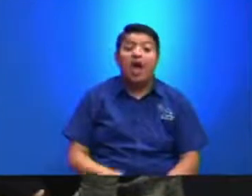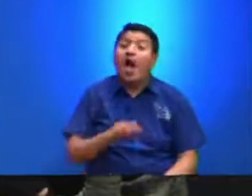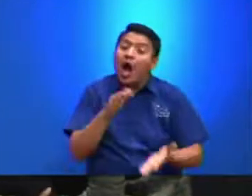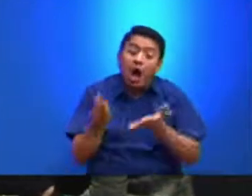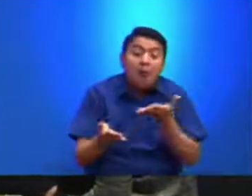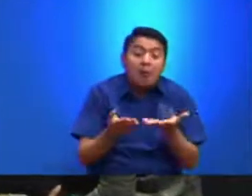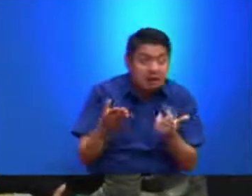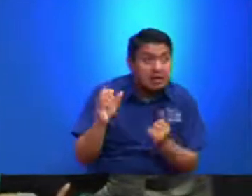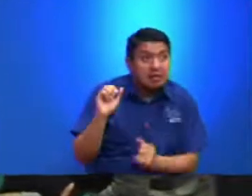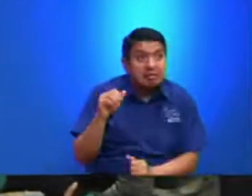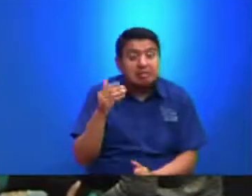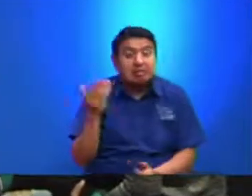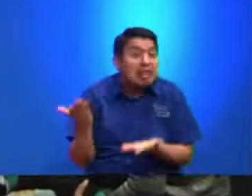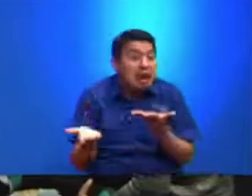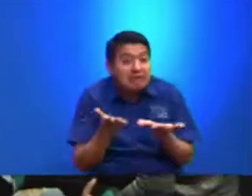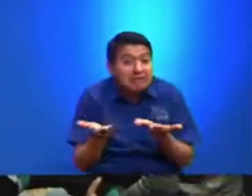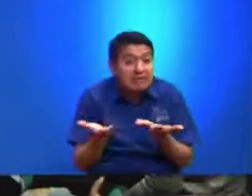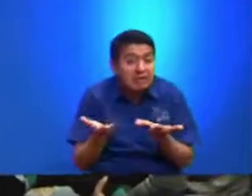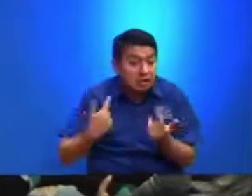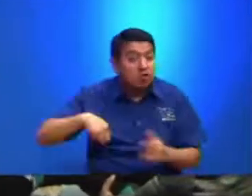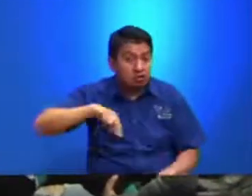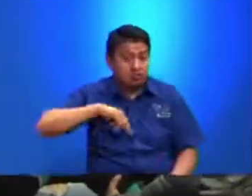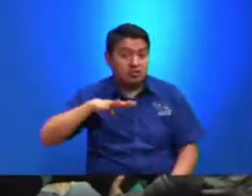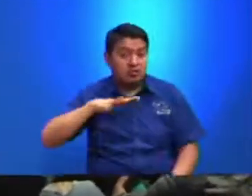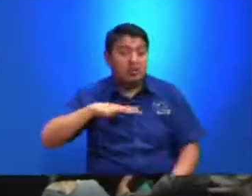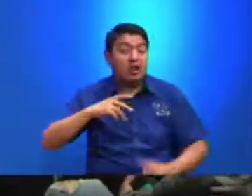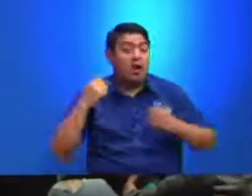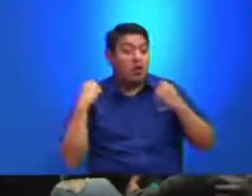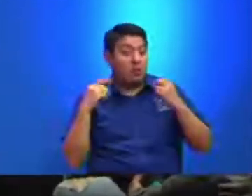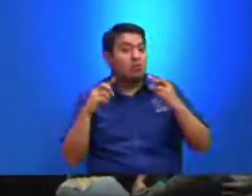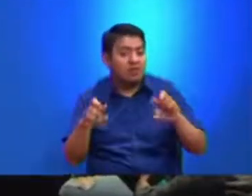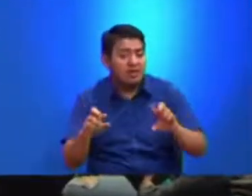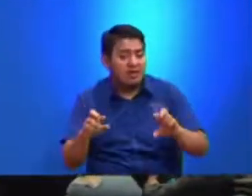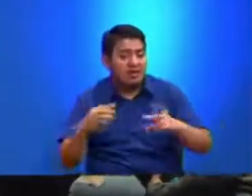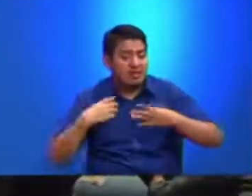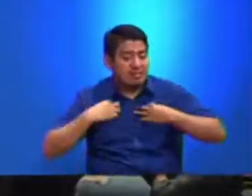Sí, hermano, no sea así conmigo, por favor.